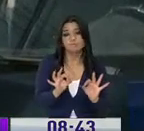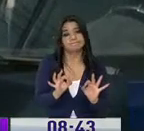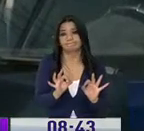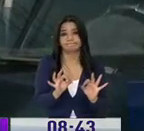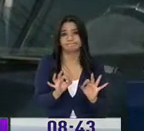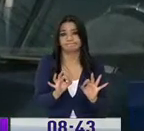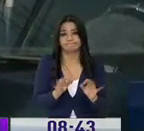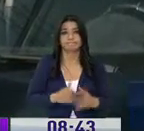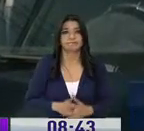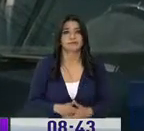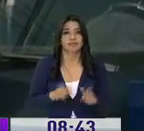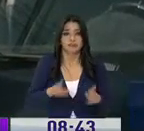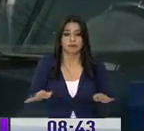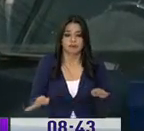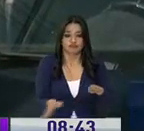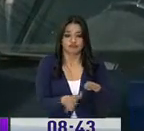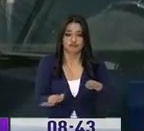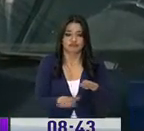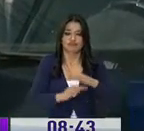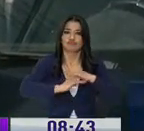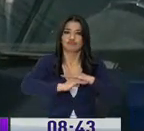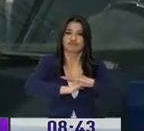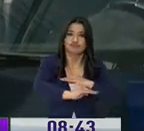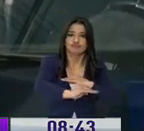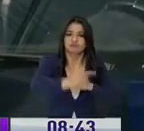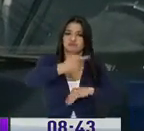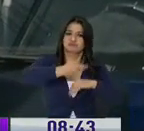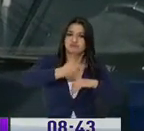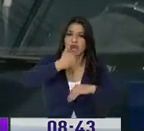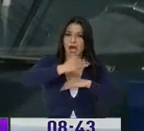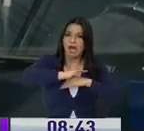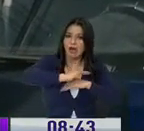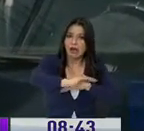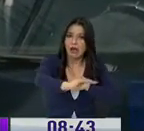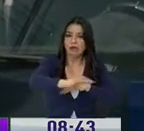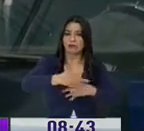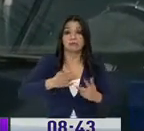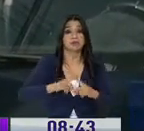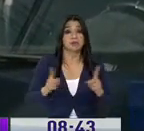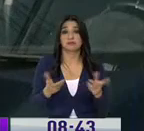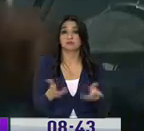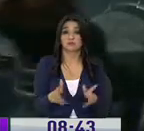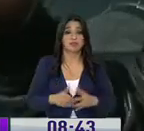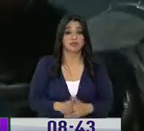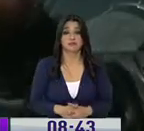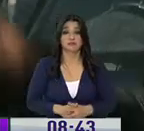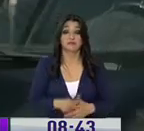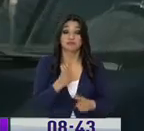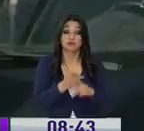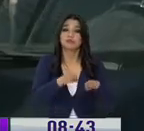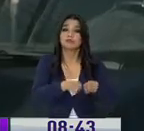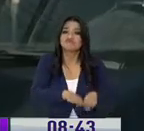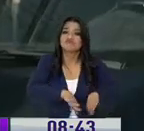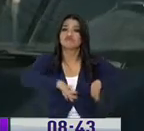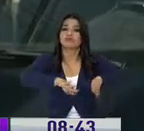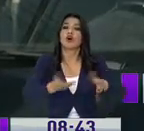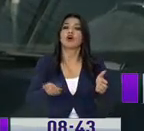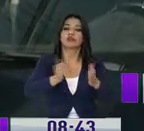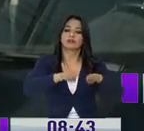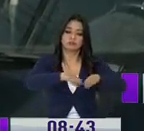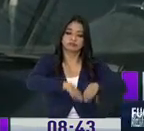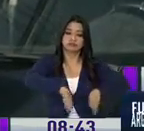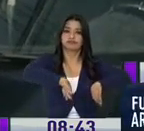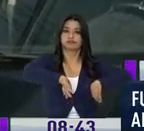adecuadamente. Tenía que rellenarle con concreto, no sé, con ripio, pero no lo hicieron, por eso es las consecuencias